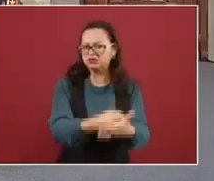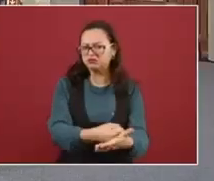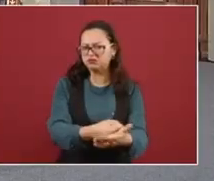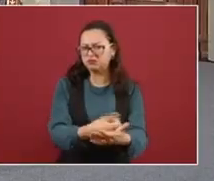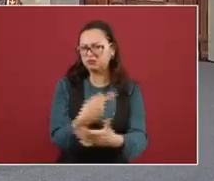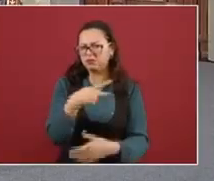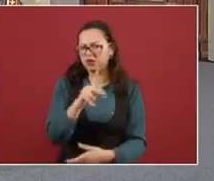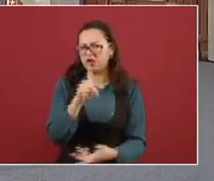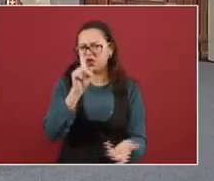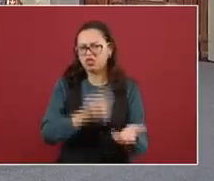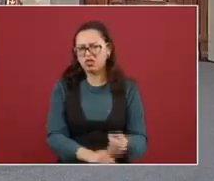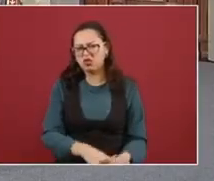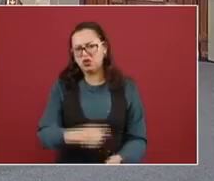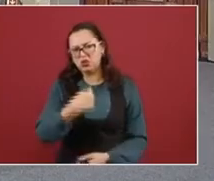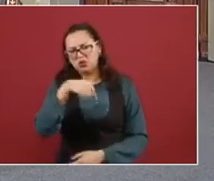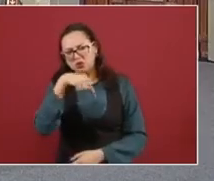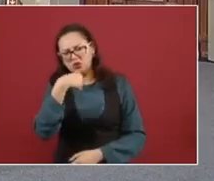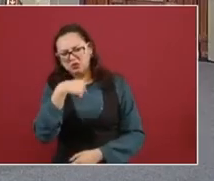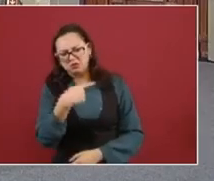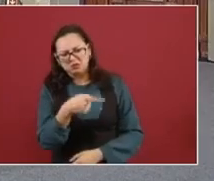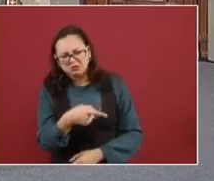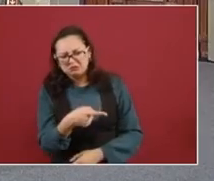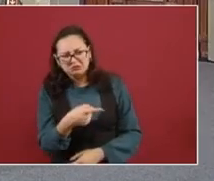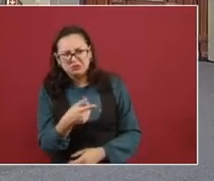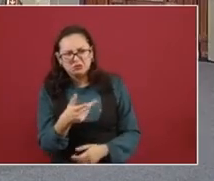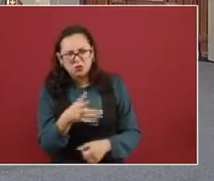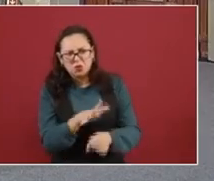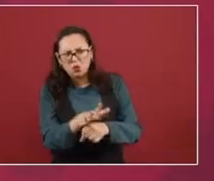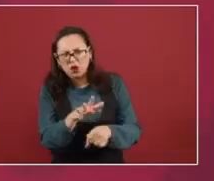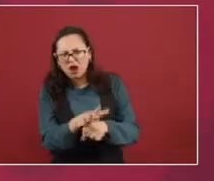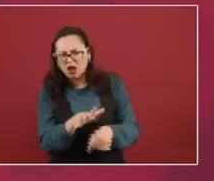sustento, cuando ya no hay racionalidad,